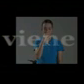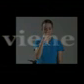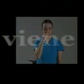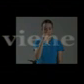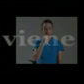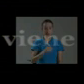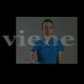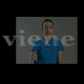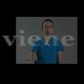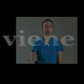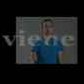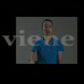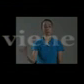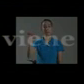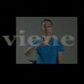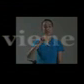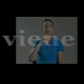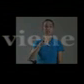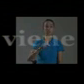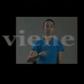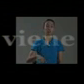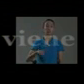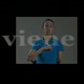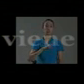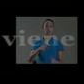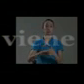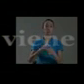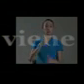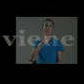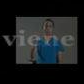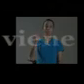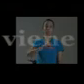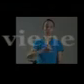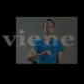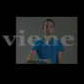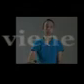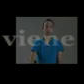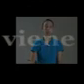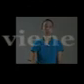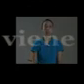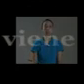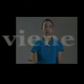Porque a la hora que usted no puede, vale más de lo que se lo están vendiendo.